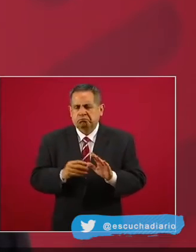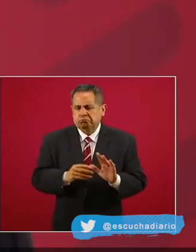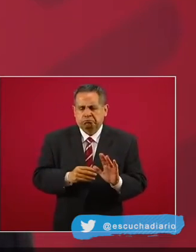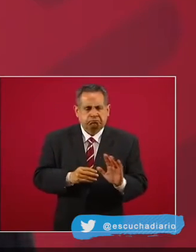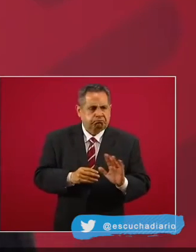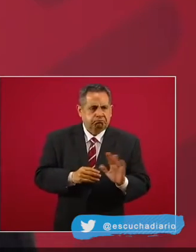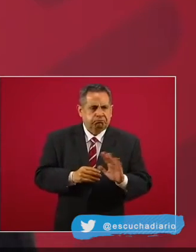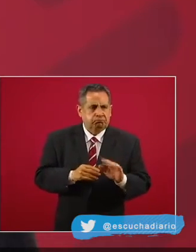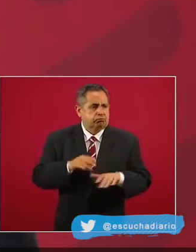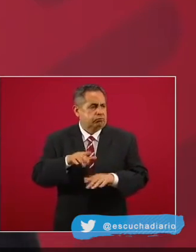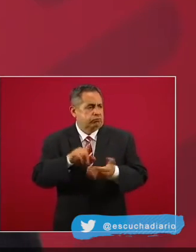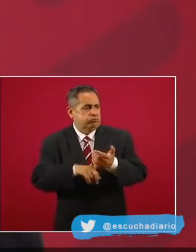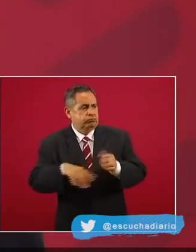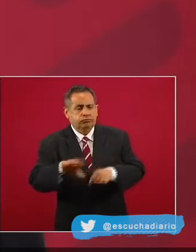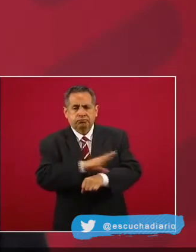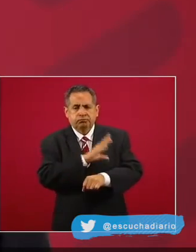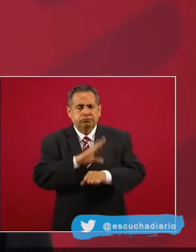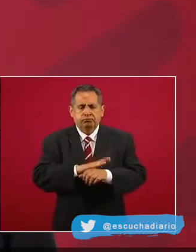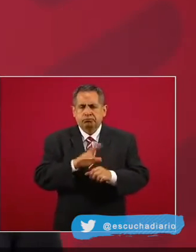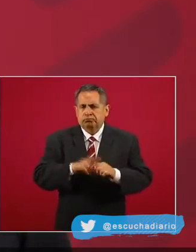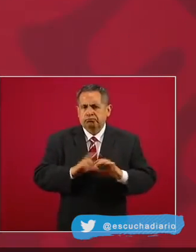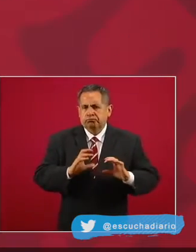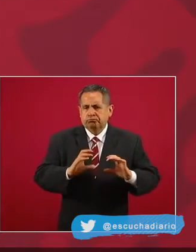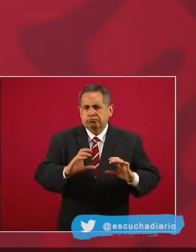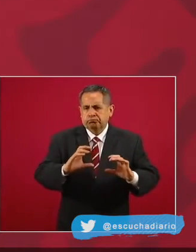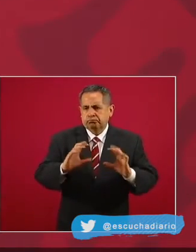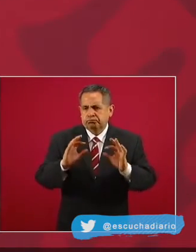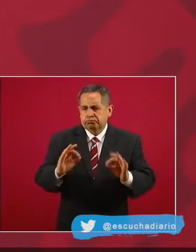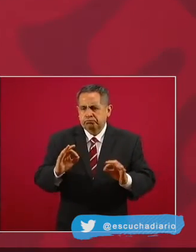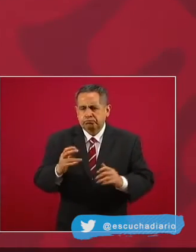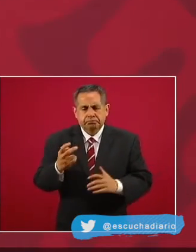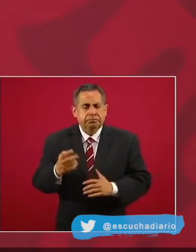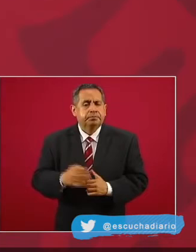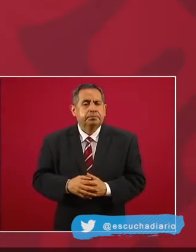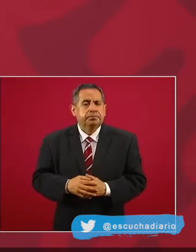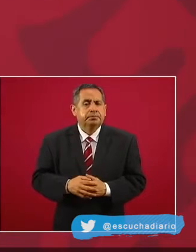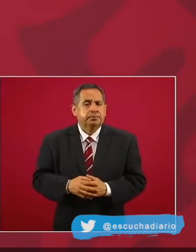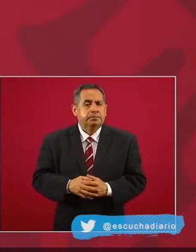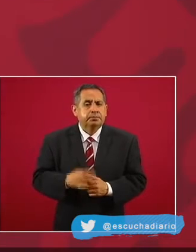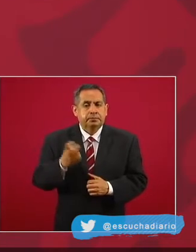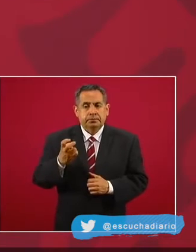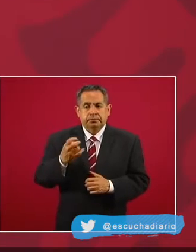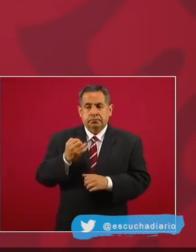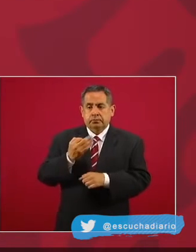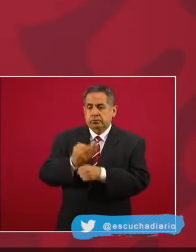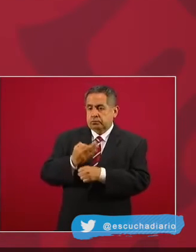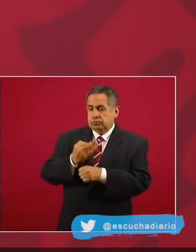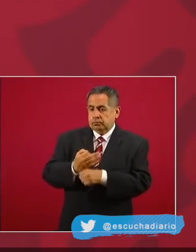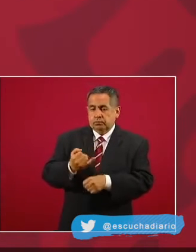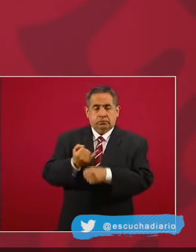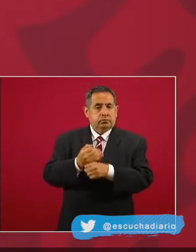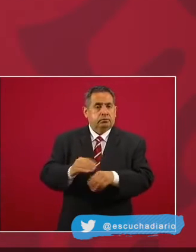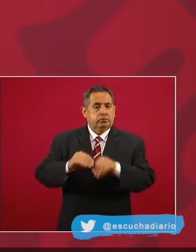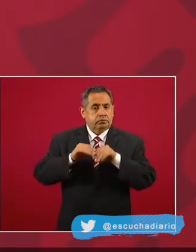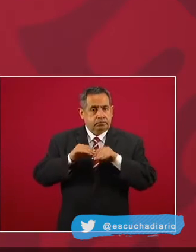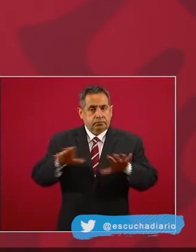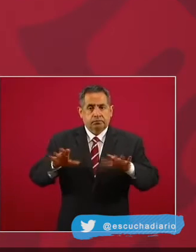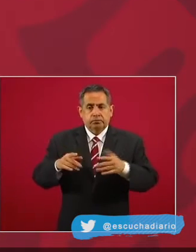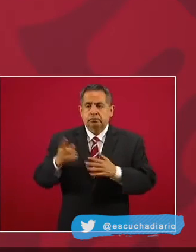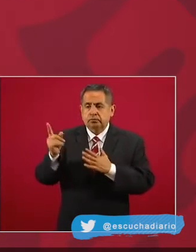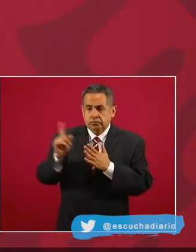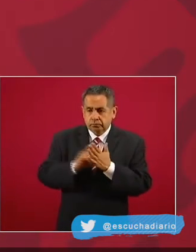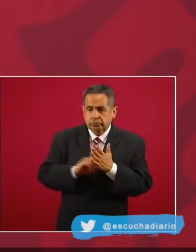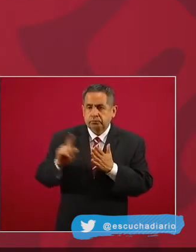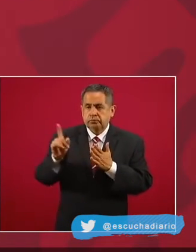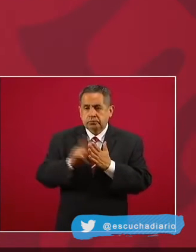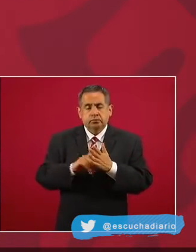nueva norma para la verificación de litros completos en las gasolineras. Es una norma que entró en vigor en 2018 y los gasolineros han